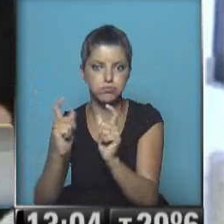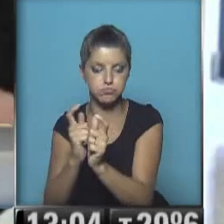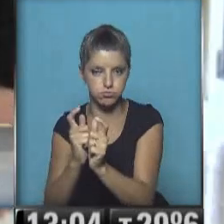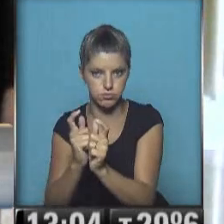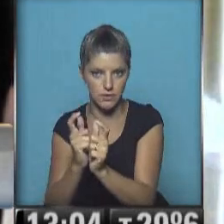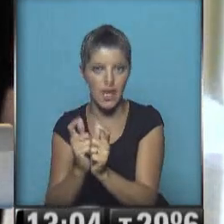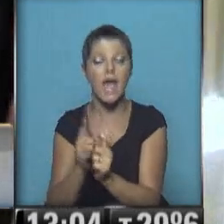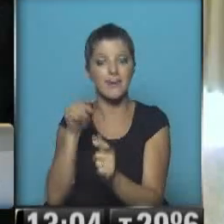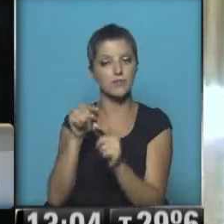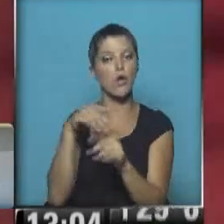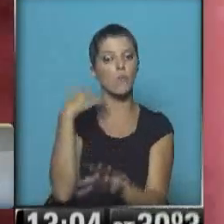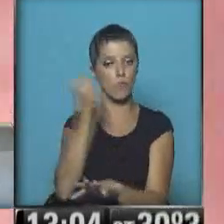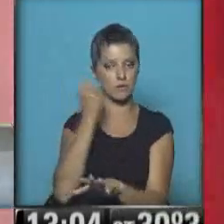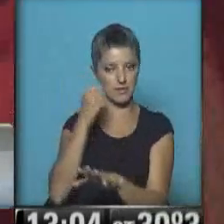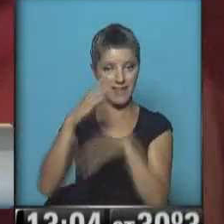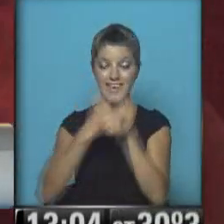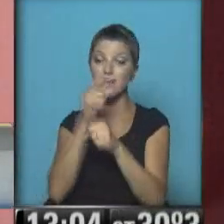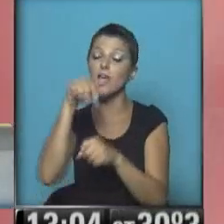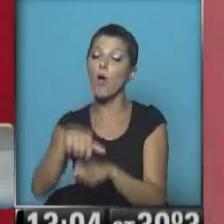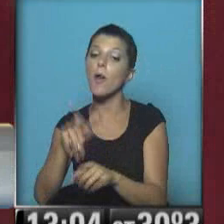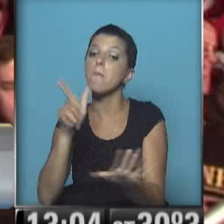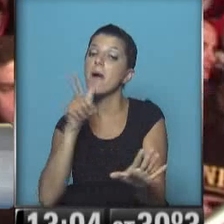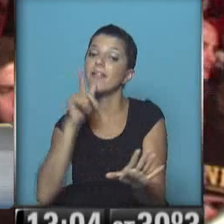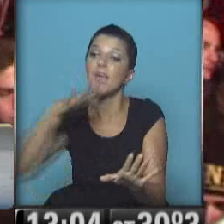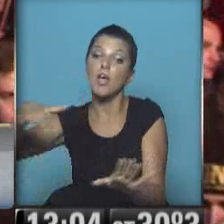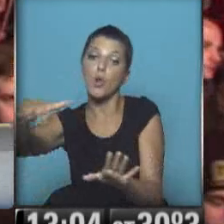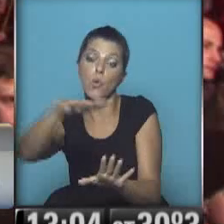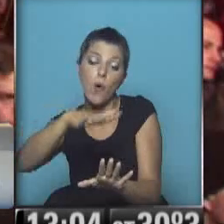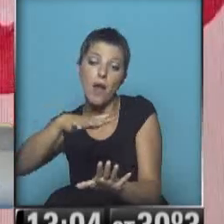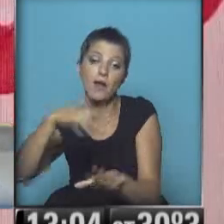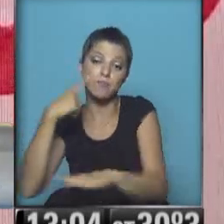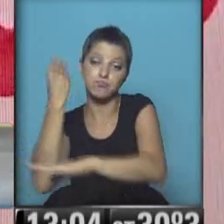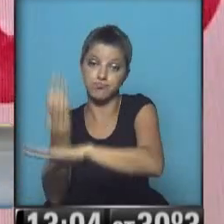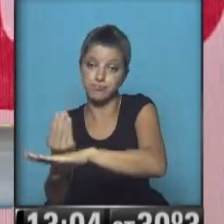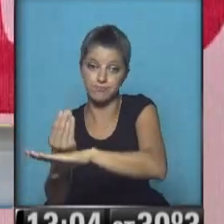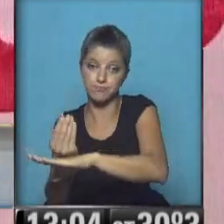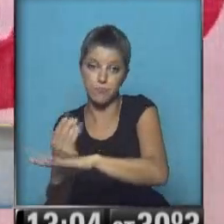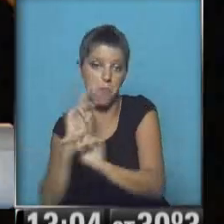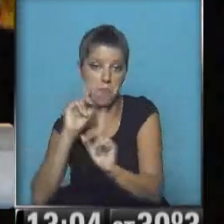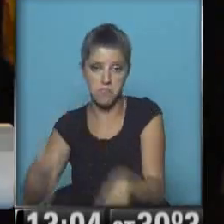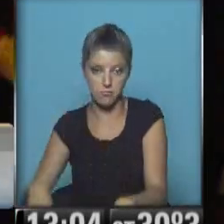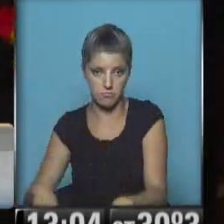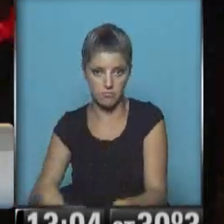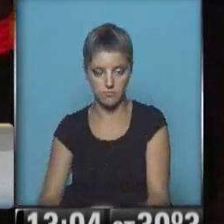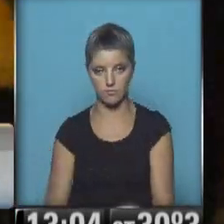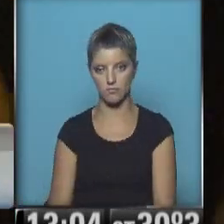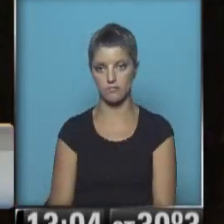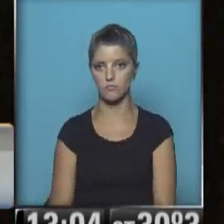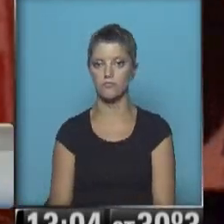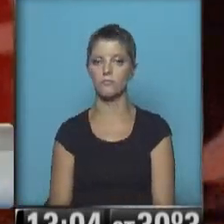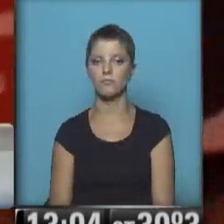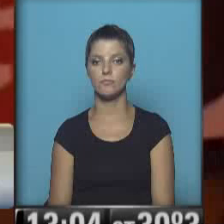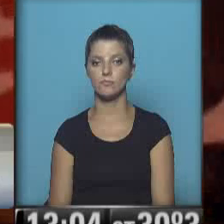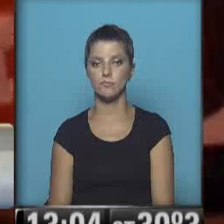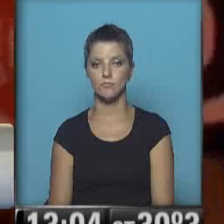Una alarma que aún los ciudadanos de ese continente no parecen advertir.